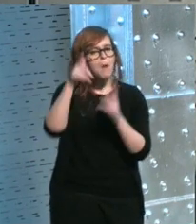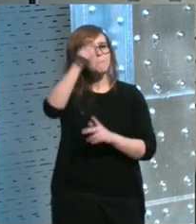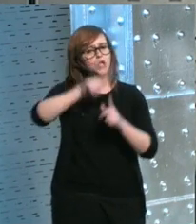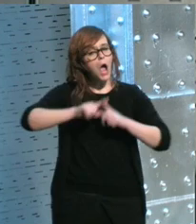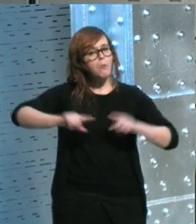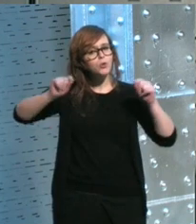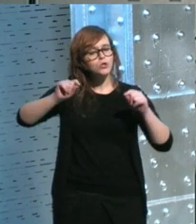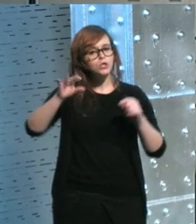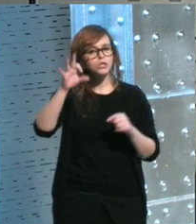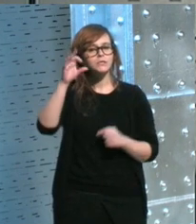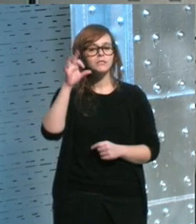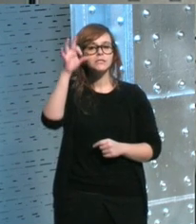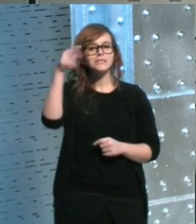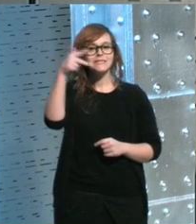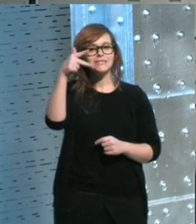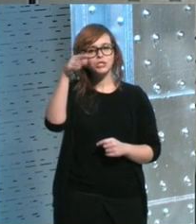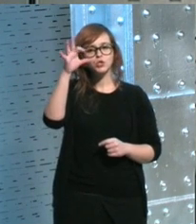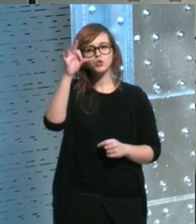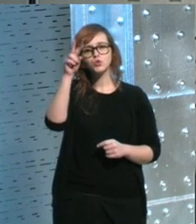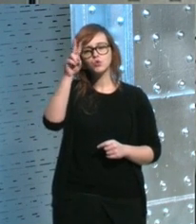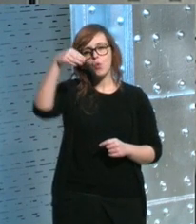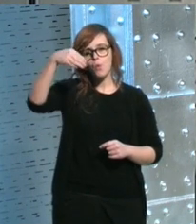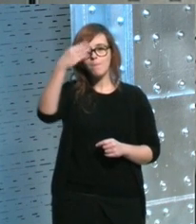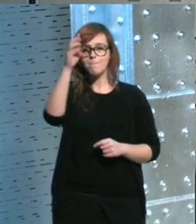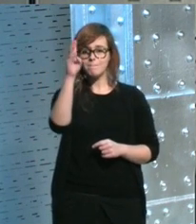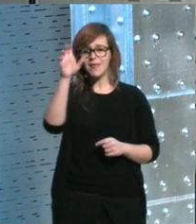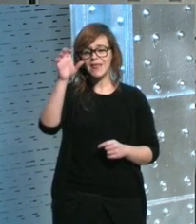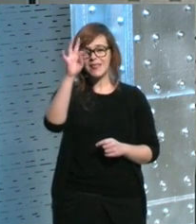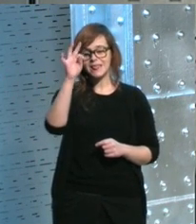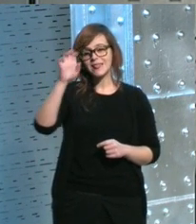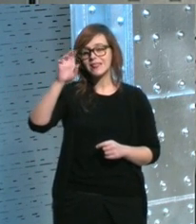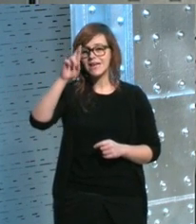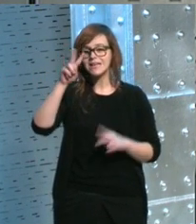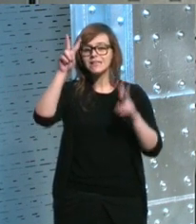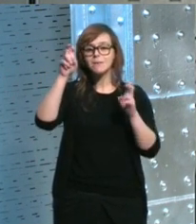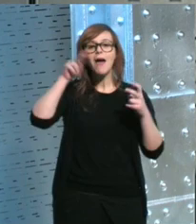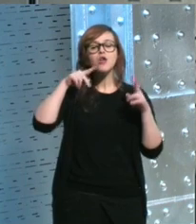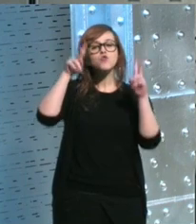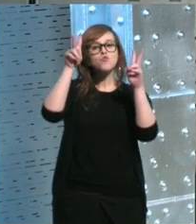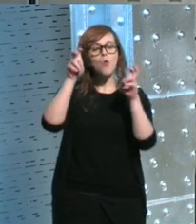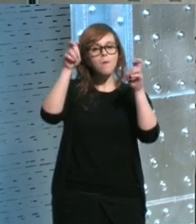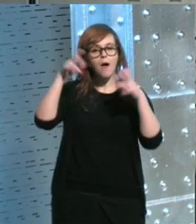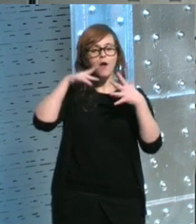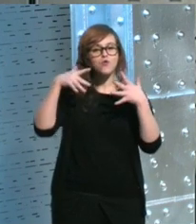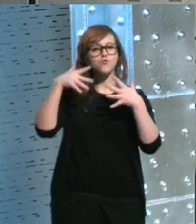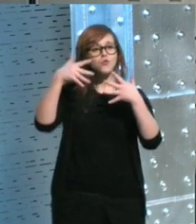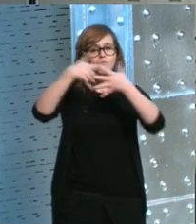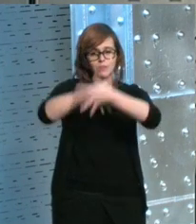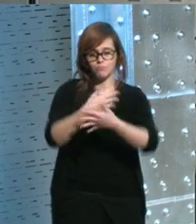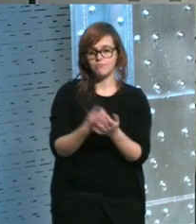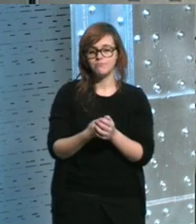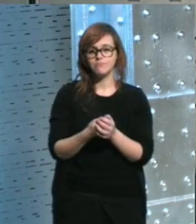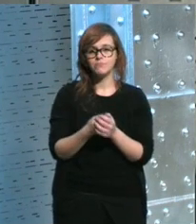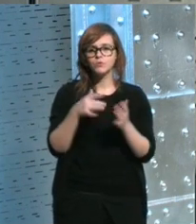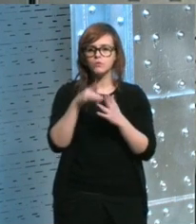de Schumpeter de la innovación, que es una nueva combinación que me parece el Apple de las definiciones, quiere decir